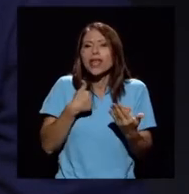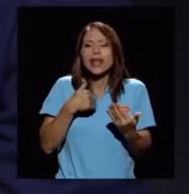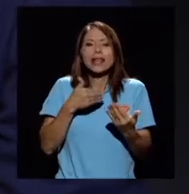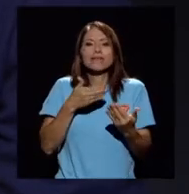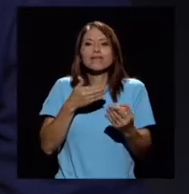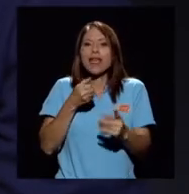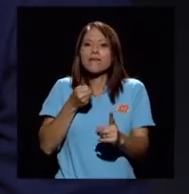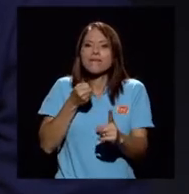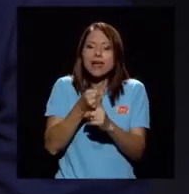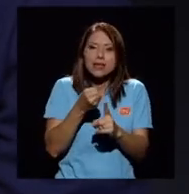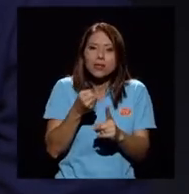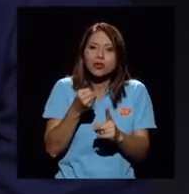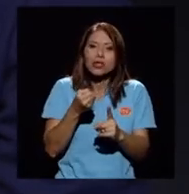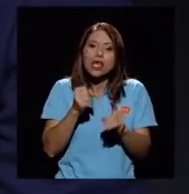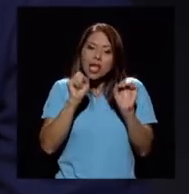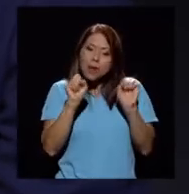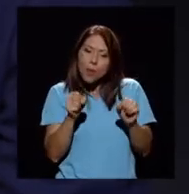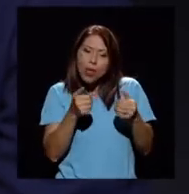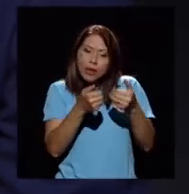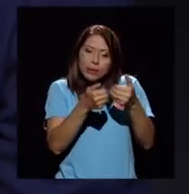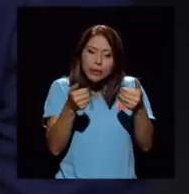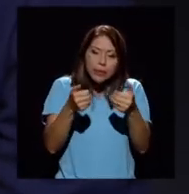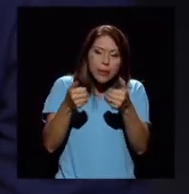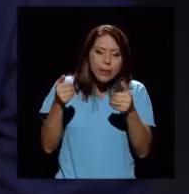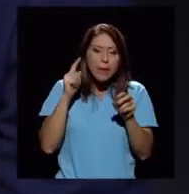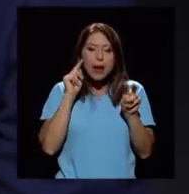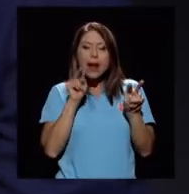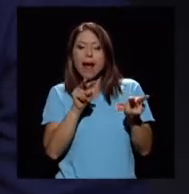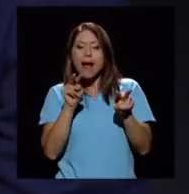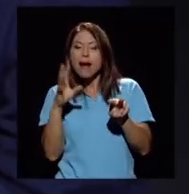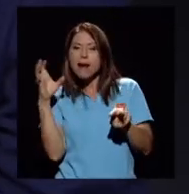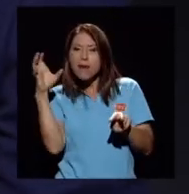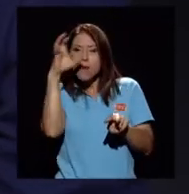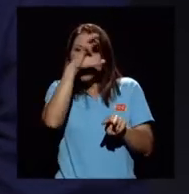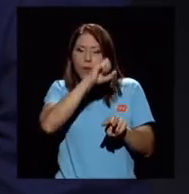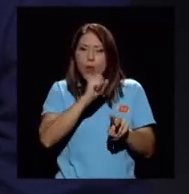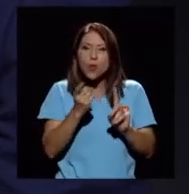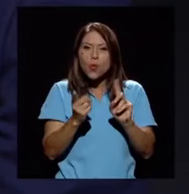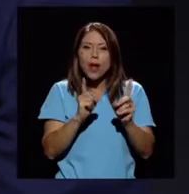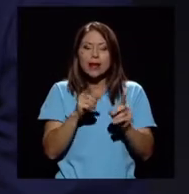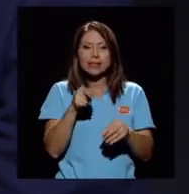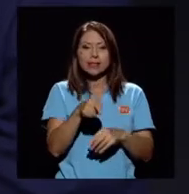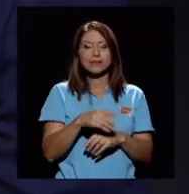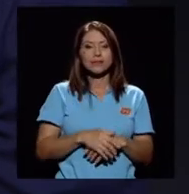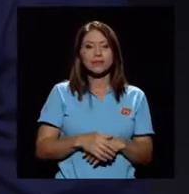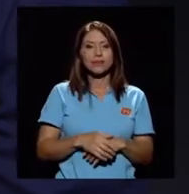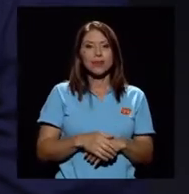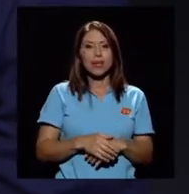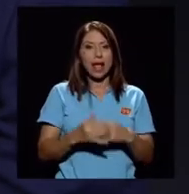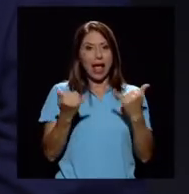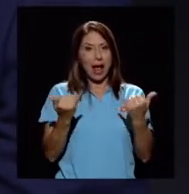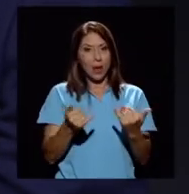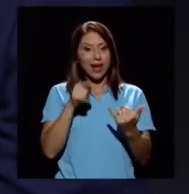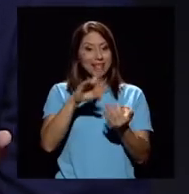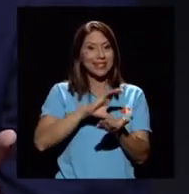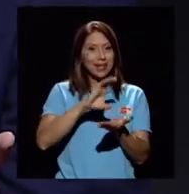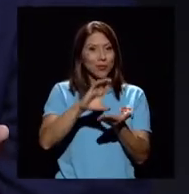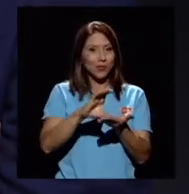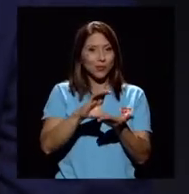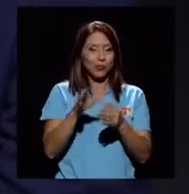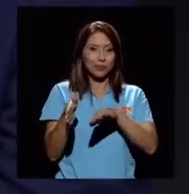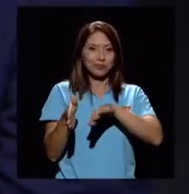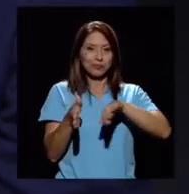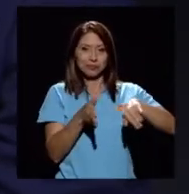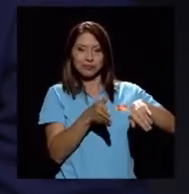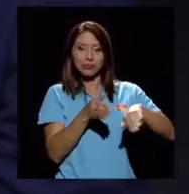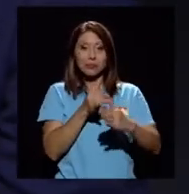¿verdad? Para identificar adecuadamente cuáles son esos efectos. Ahora, ese es el curso, desde la parte de